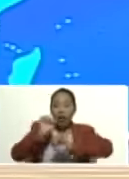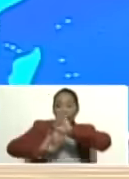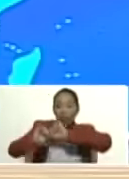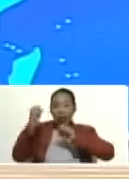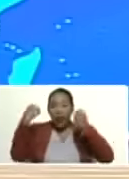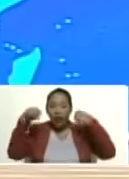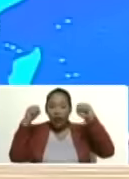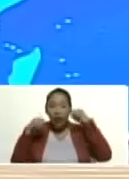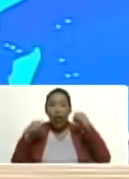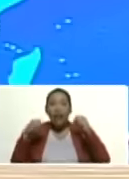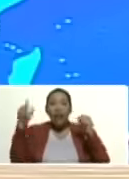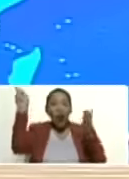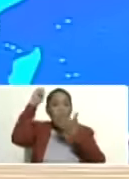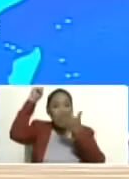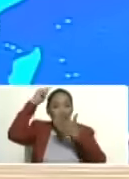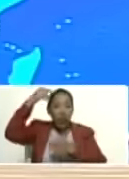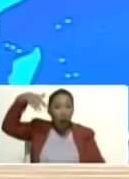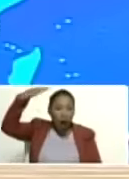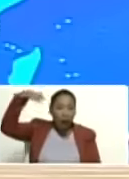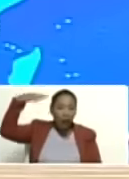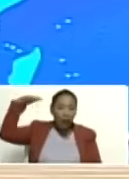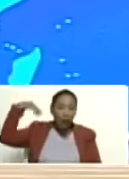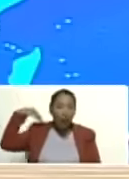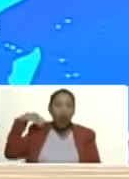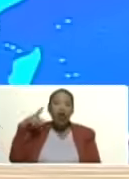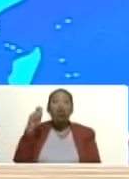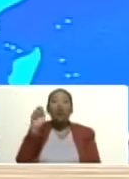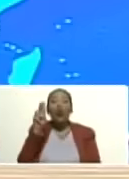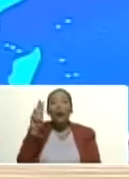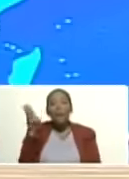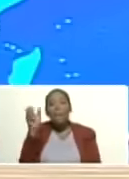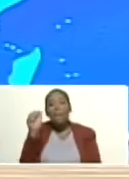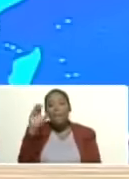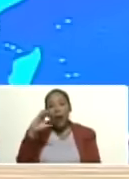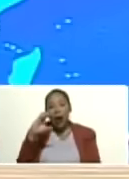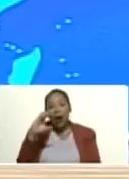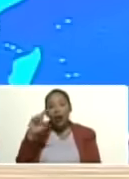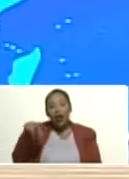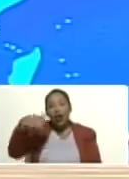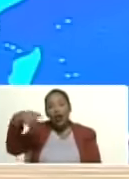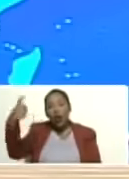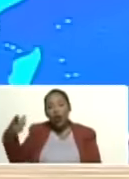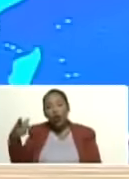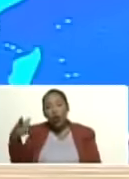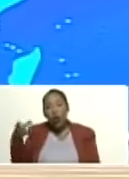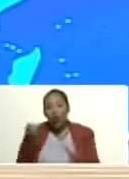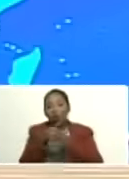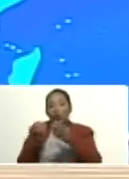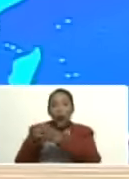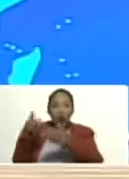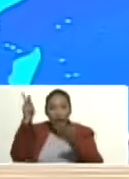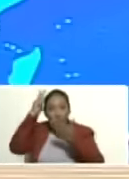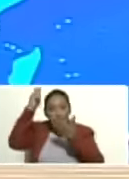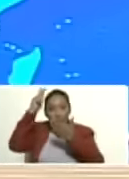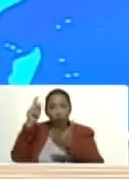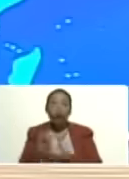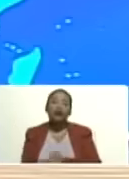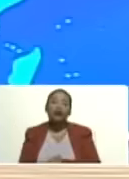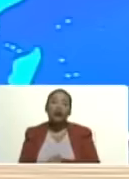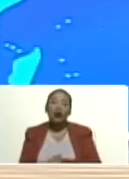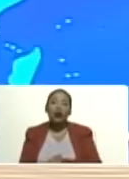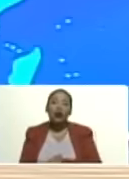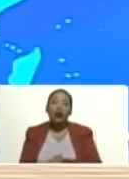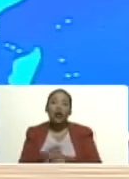Katari, de Túpac Amaru, con las rebeliones indígenas y